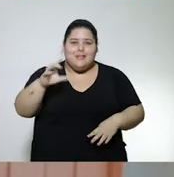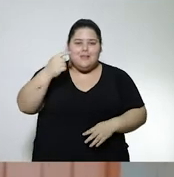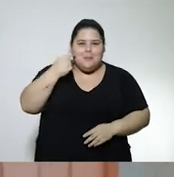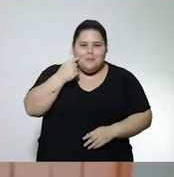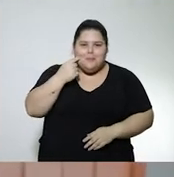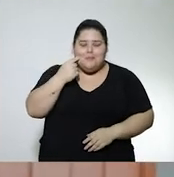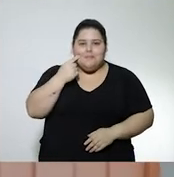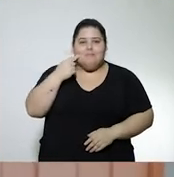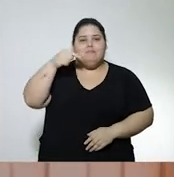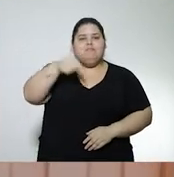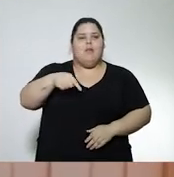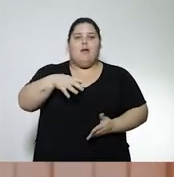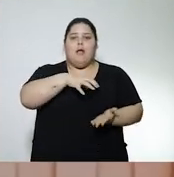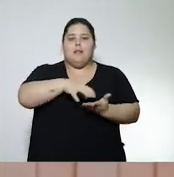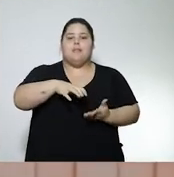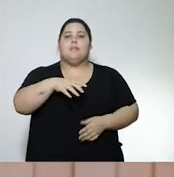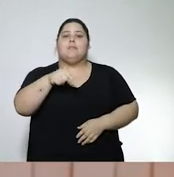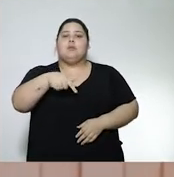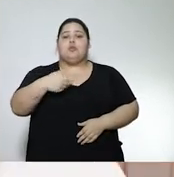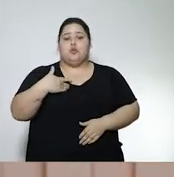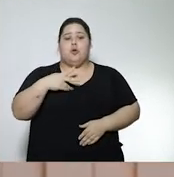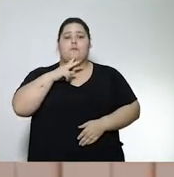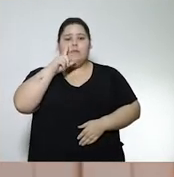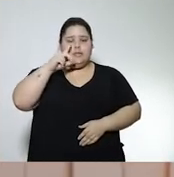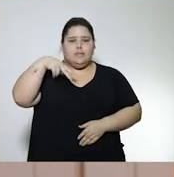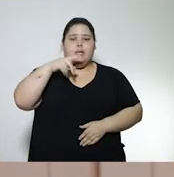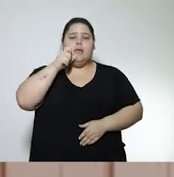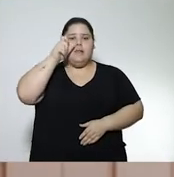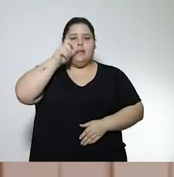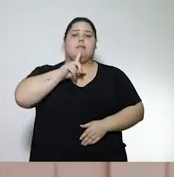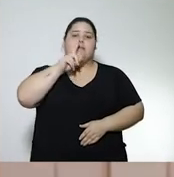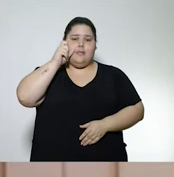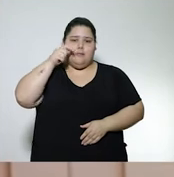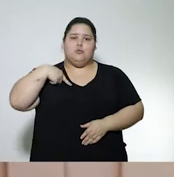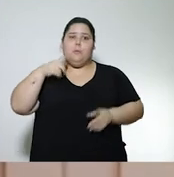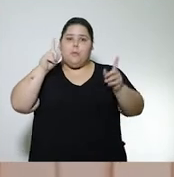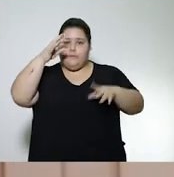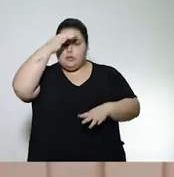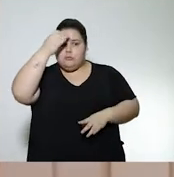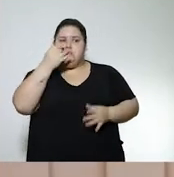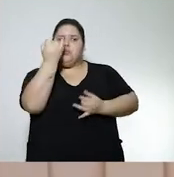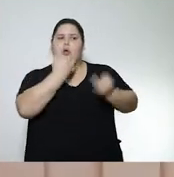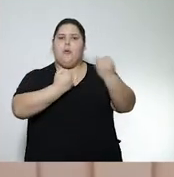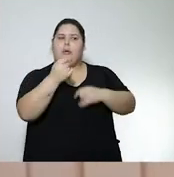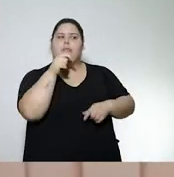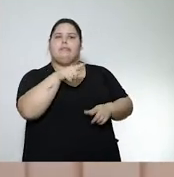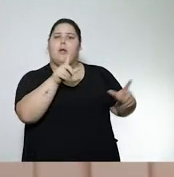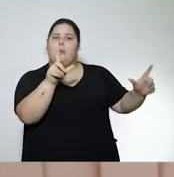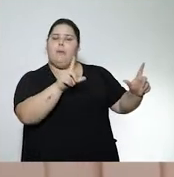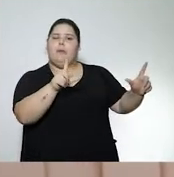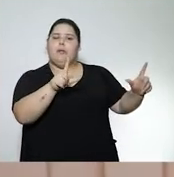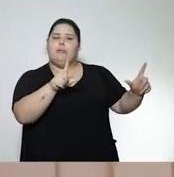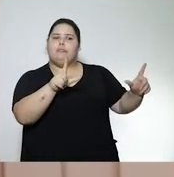gurizada entrerriana? Estamos acá en Saltimbanquis, yo soy Vicente, profesor de teatro. Me comentaron por ahí que